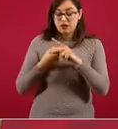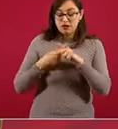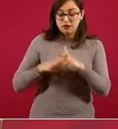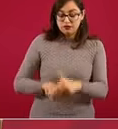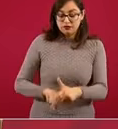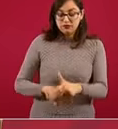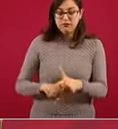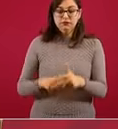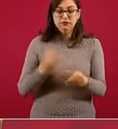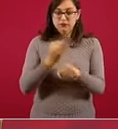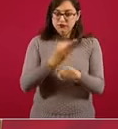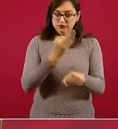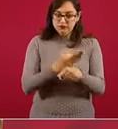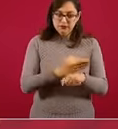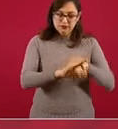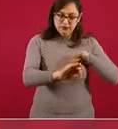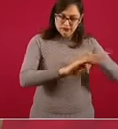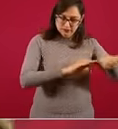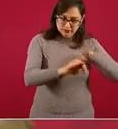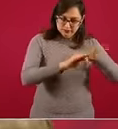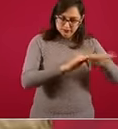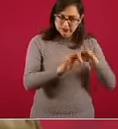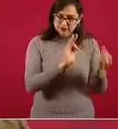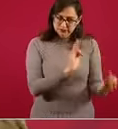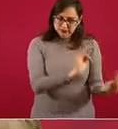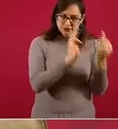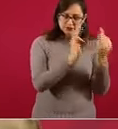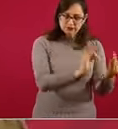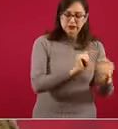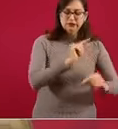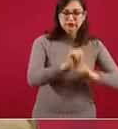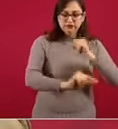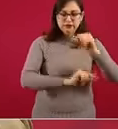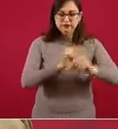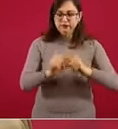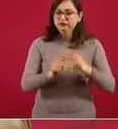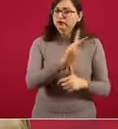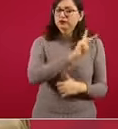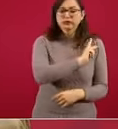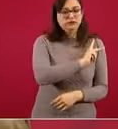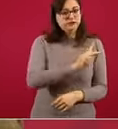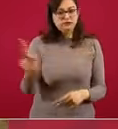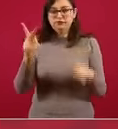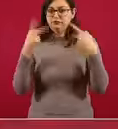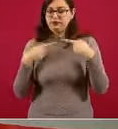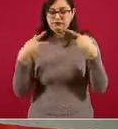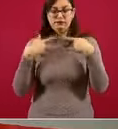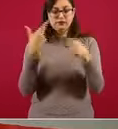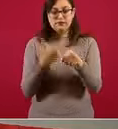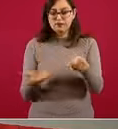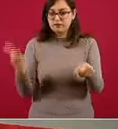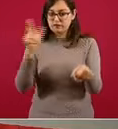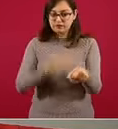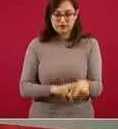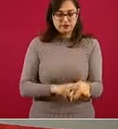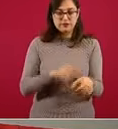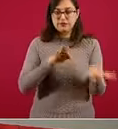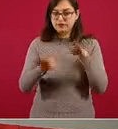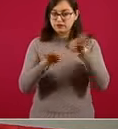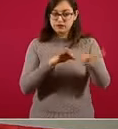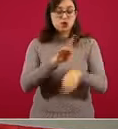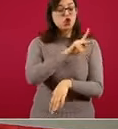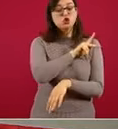personas activas que están en contacto, pero también se va a extender progresivamente a todo el personal de salud. Prioritariamente